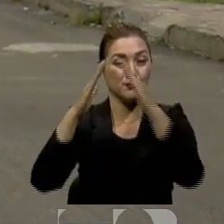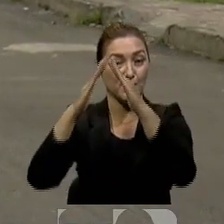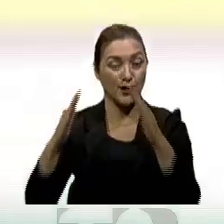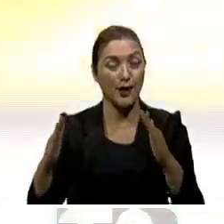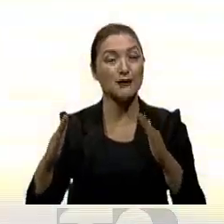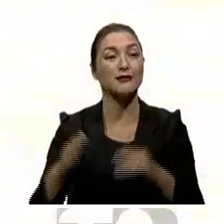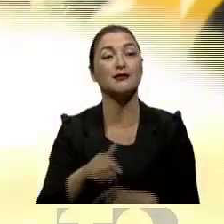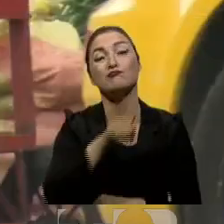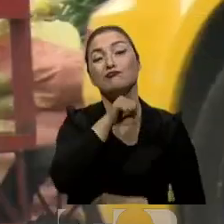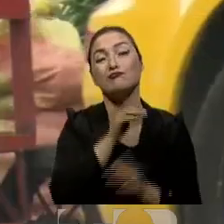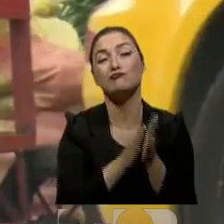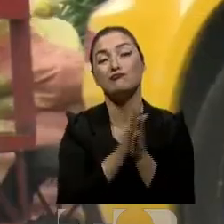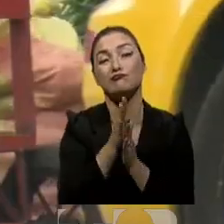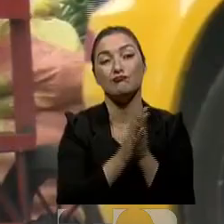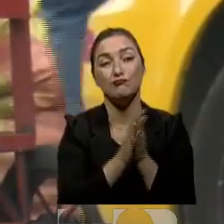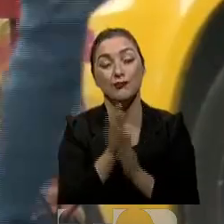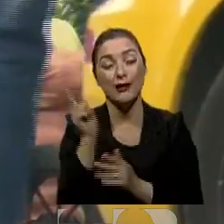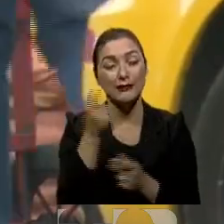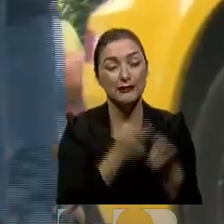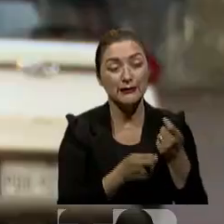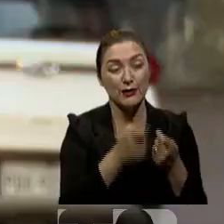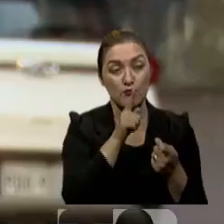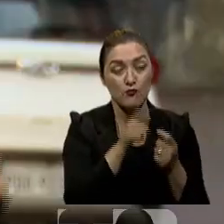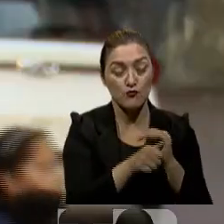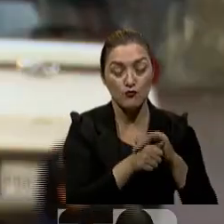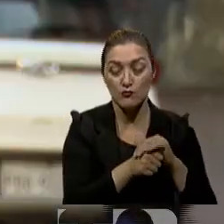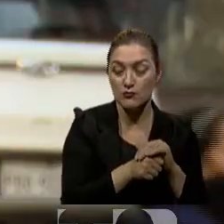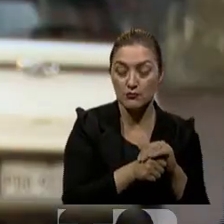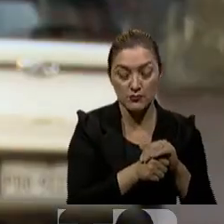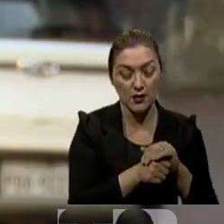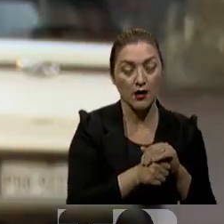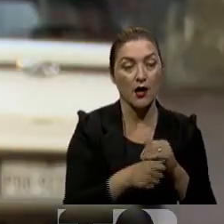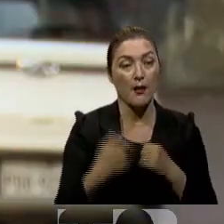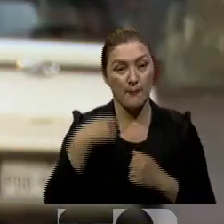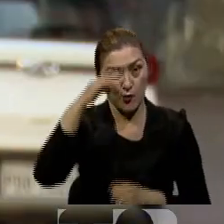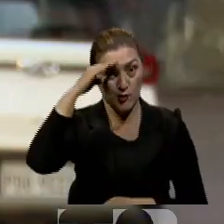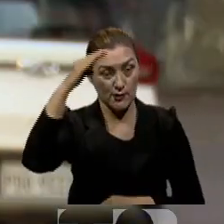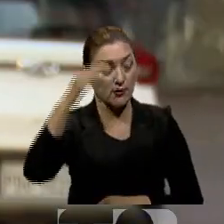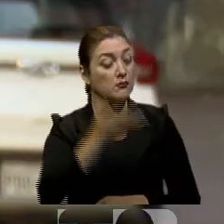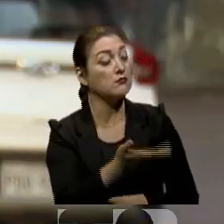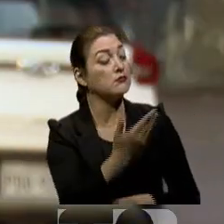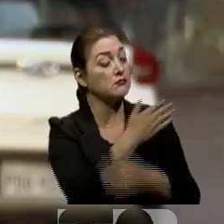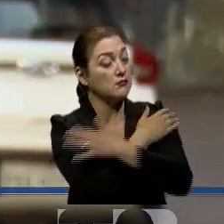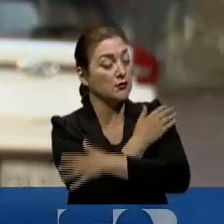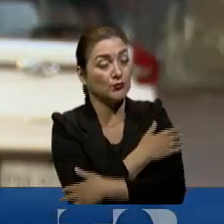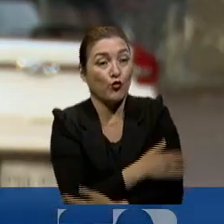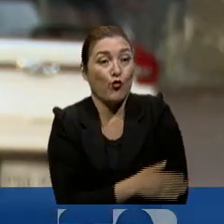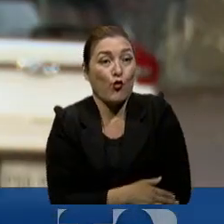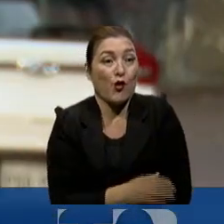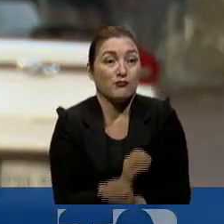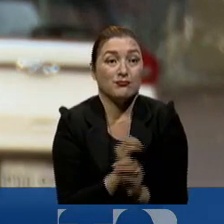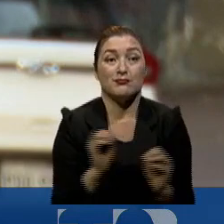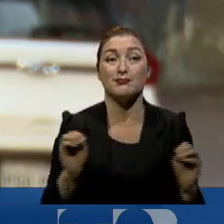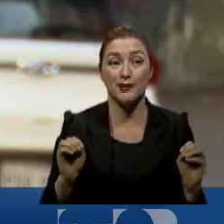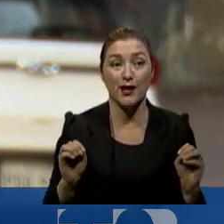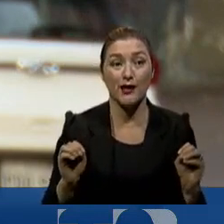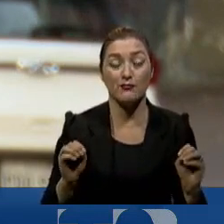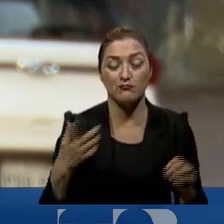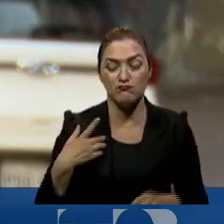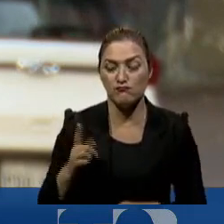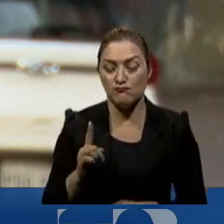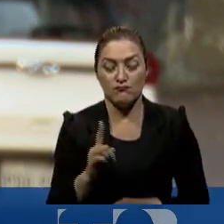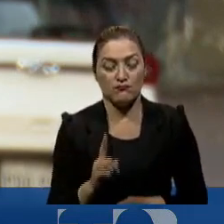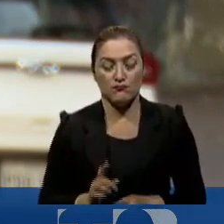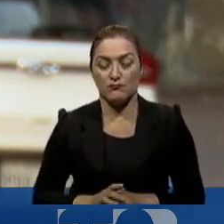comercio informal como escudo para cometer delitos. Los señores policías les revisan a los delincuentes, no les encuentran. ¿Por qué? Porque estas personas